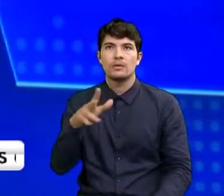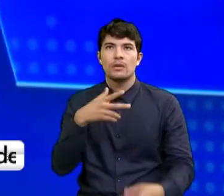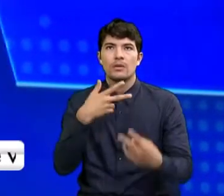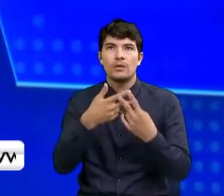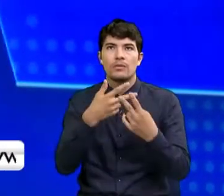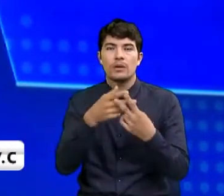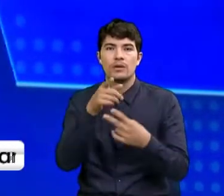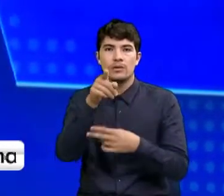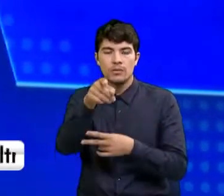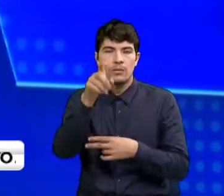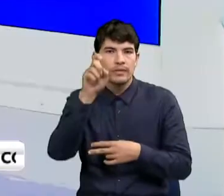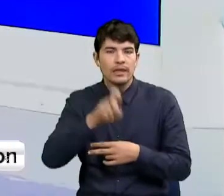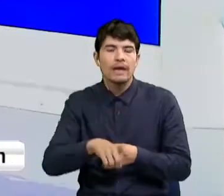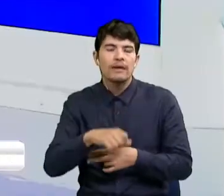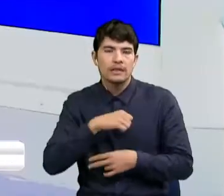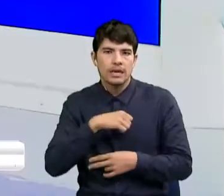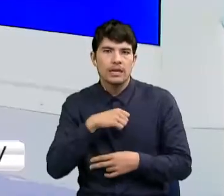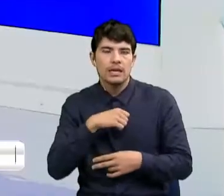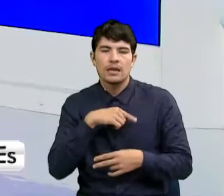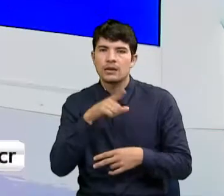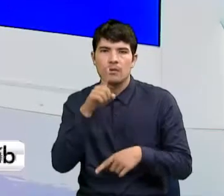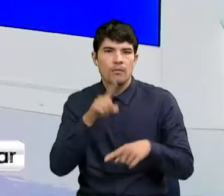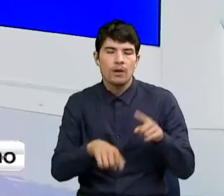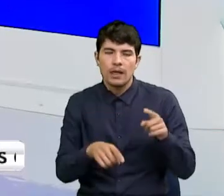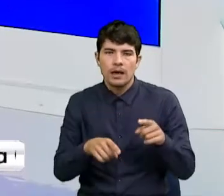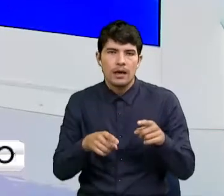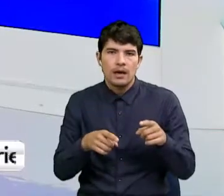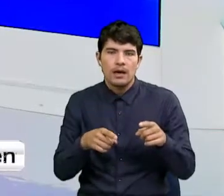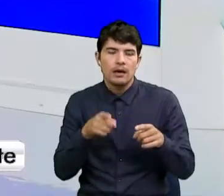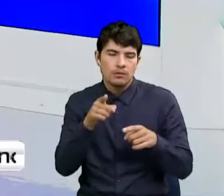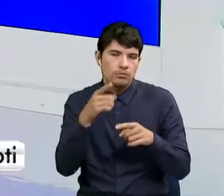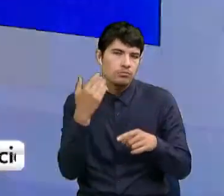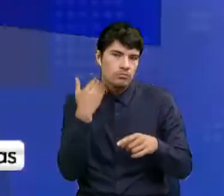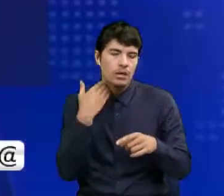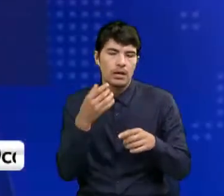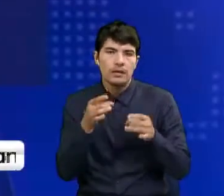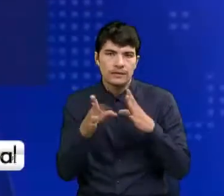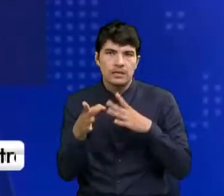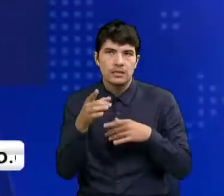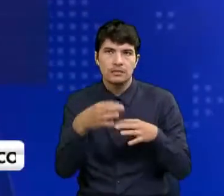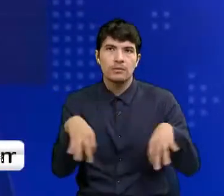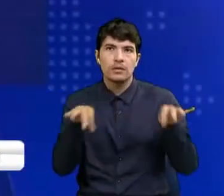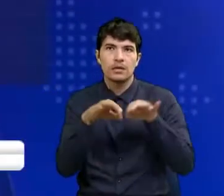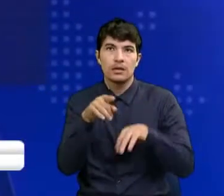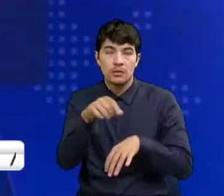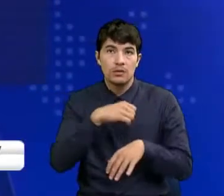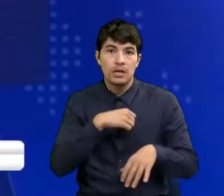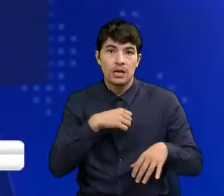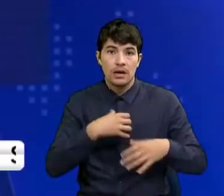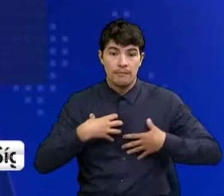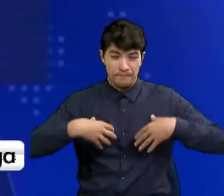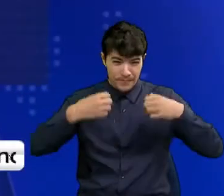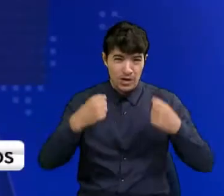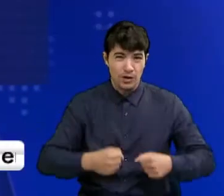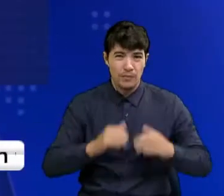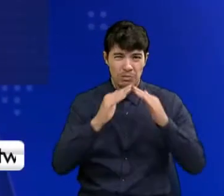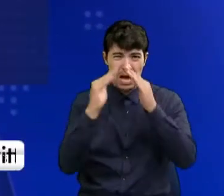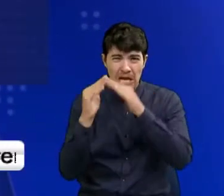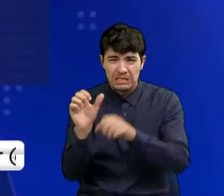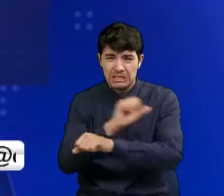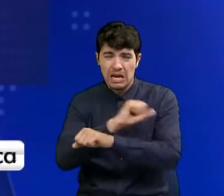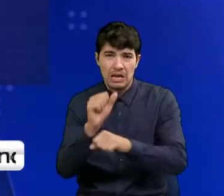que usted debe tener en cuenta para que no se pase de las fechas y no incurra en sanciones los que tengan patrimonio bruto igual o superior a